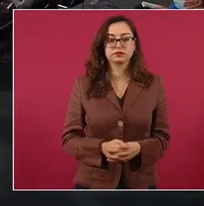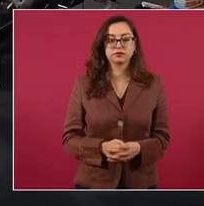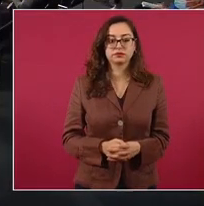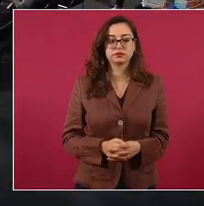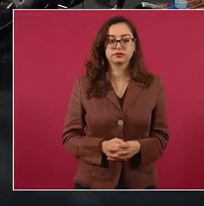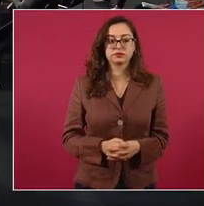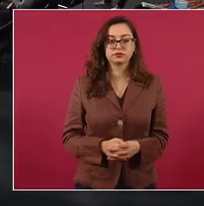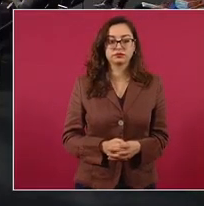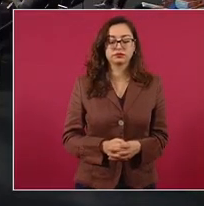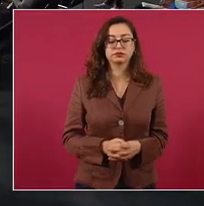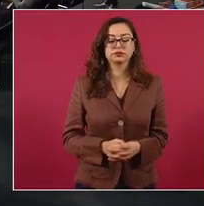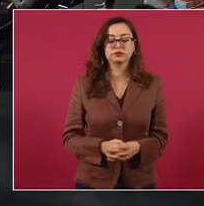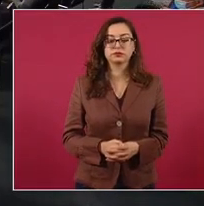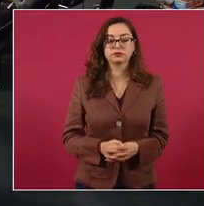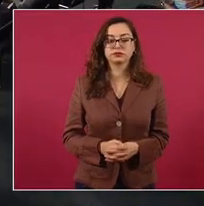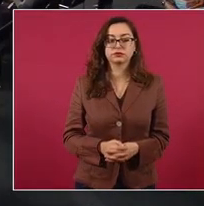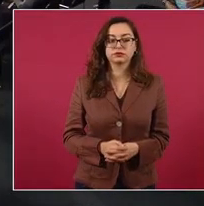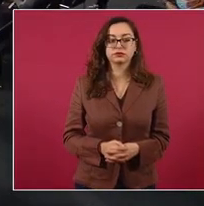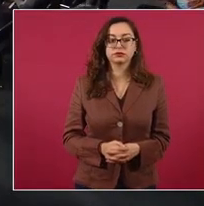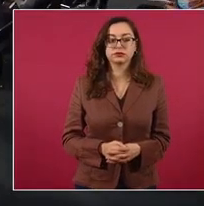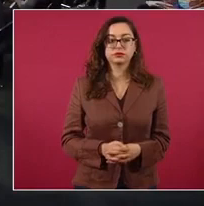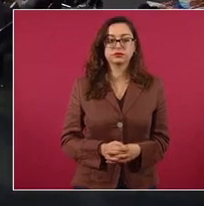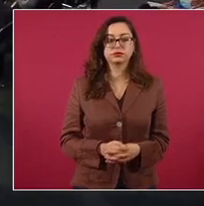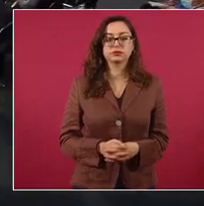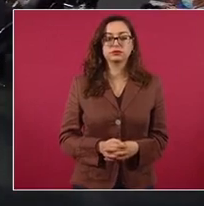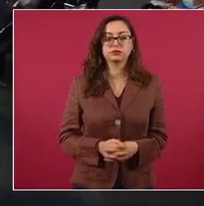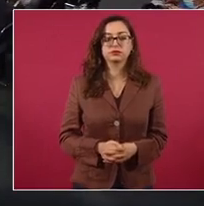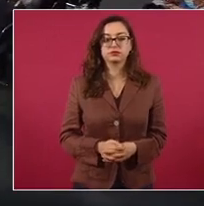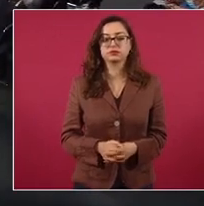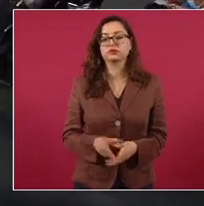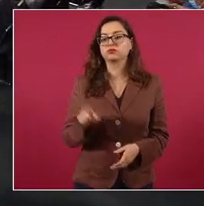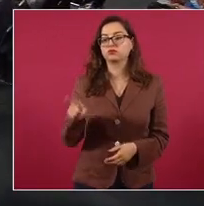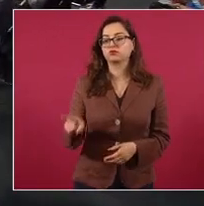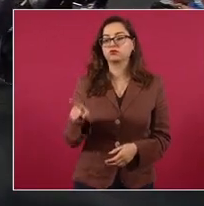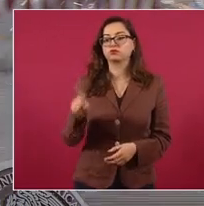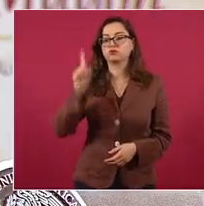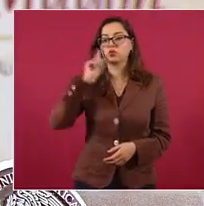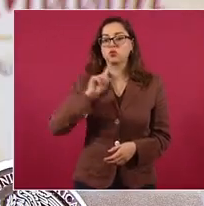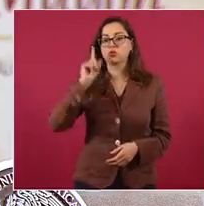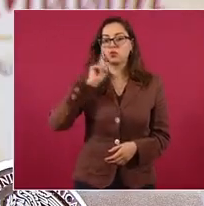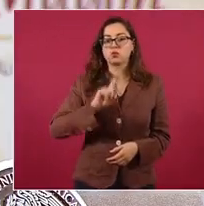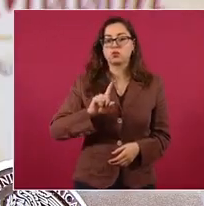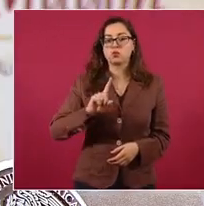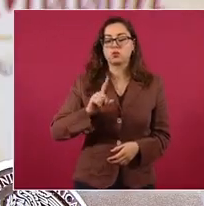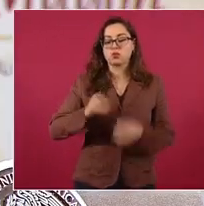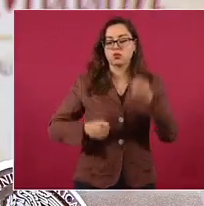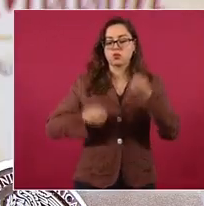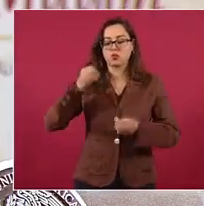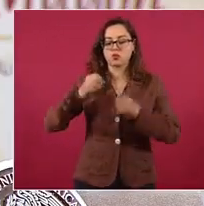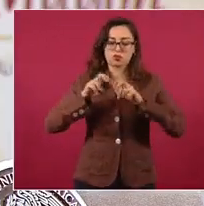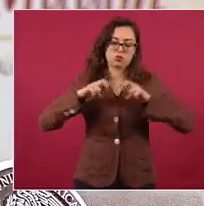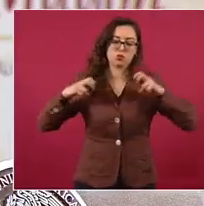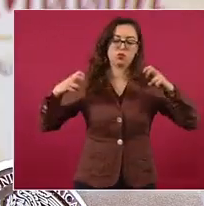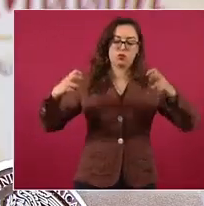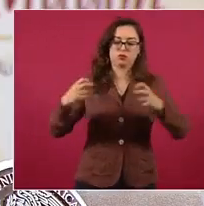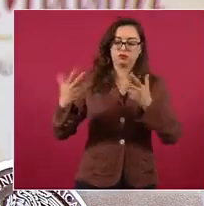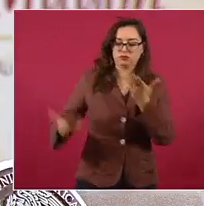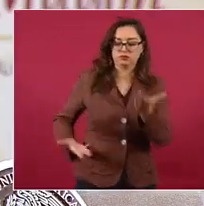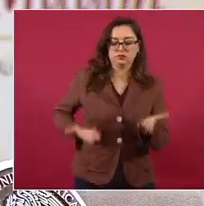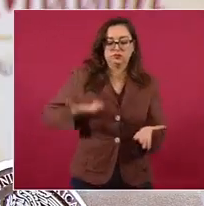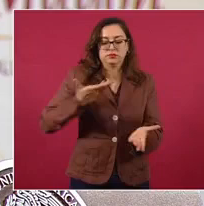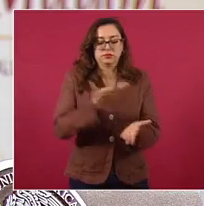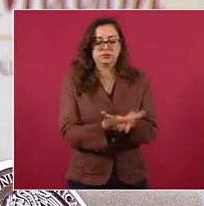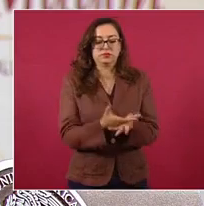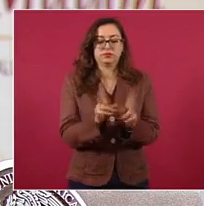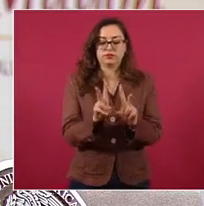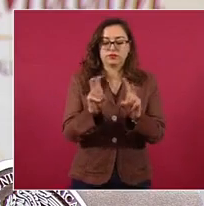Un proyecto del ministro Luis María Aguilar, es una acción de inconstitucionalidad y